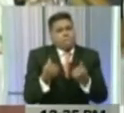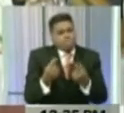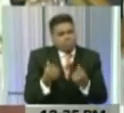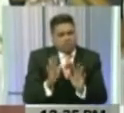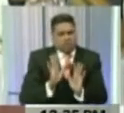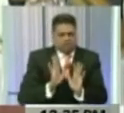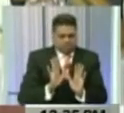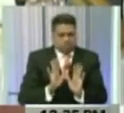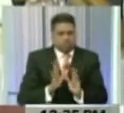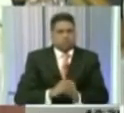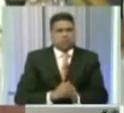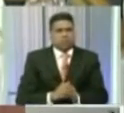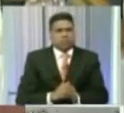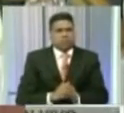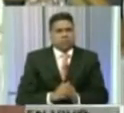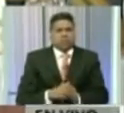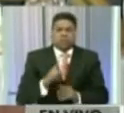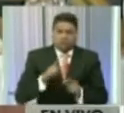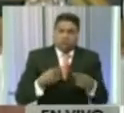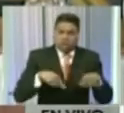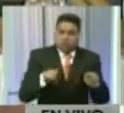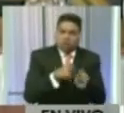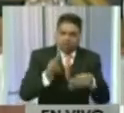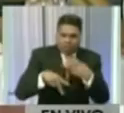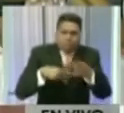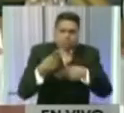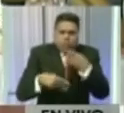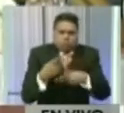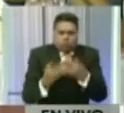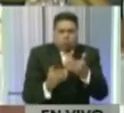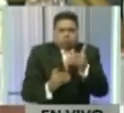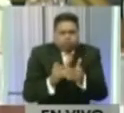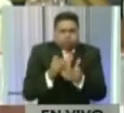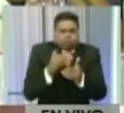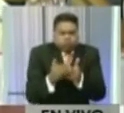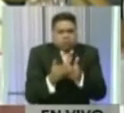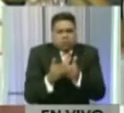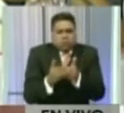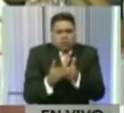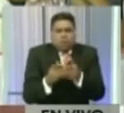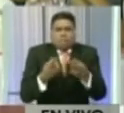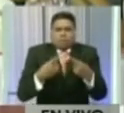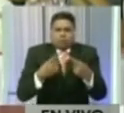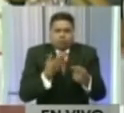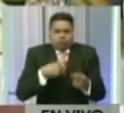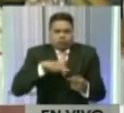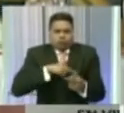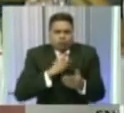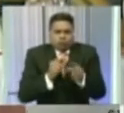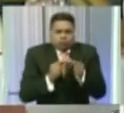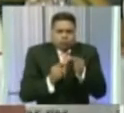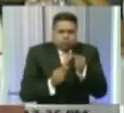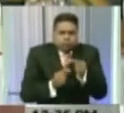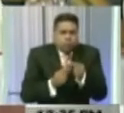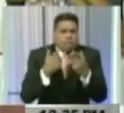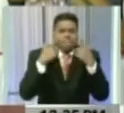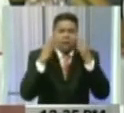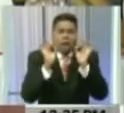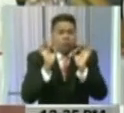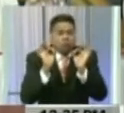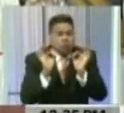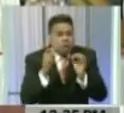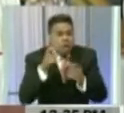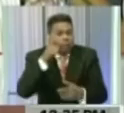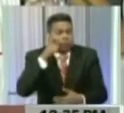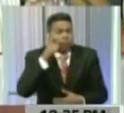también nos genera lentitud en la producción. Pero todo eso lo llevamos a pulso para cuidar a nuestro pueblo.